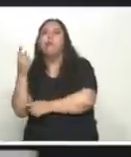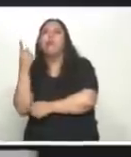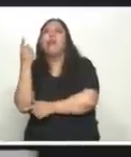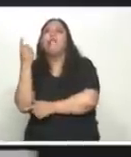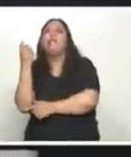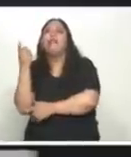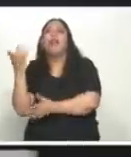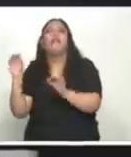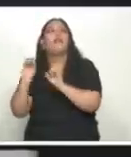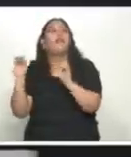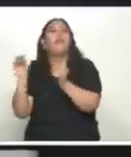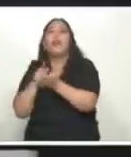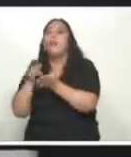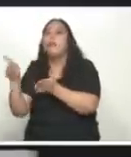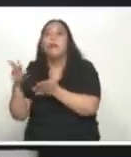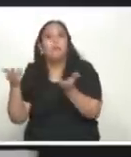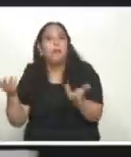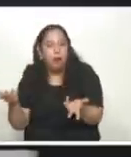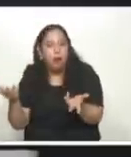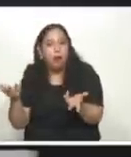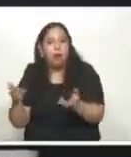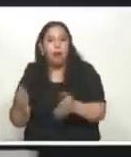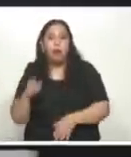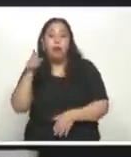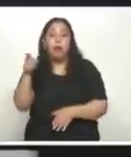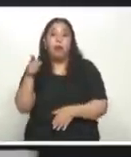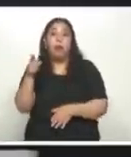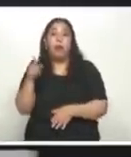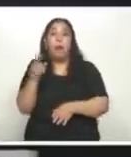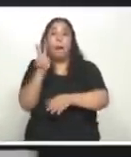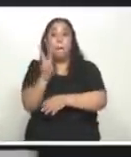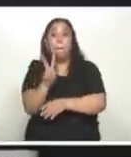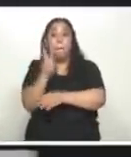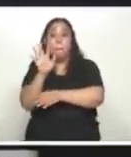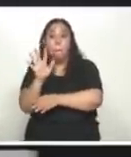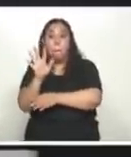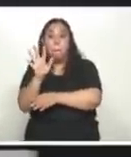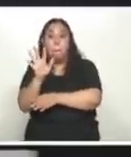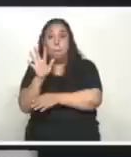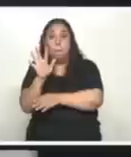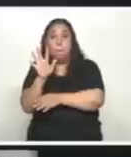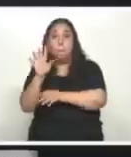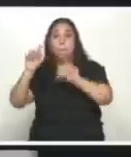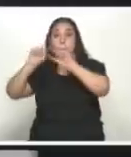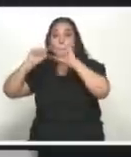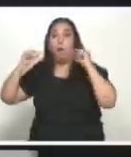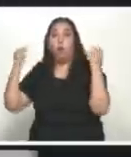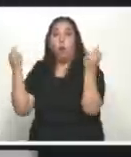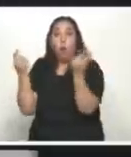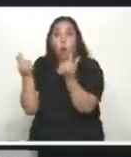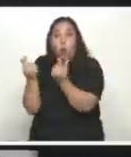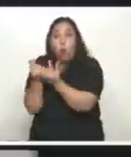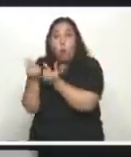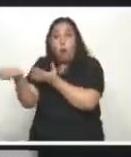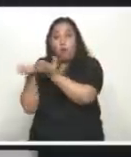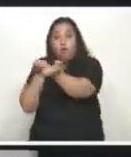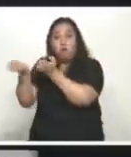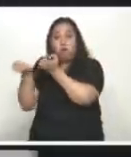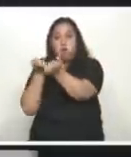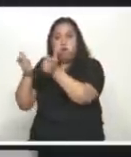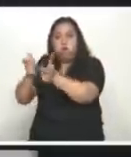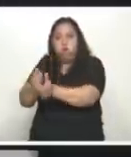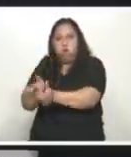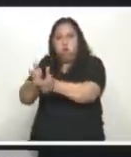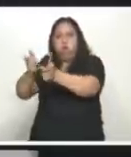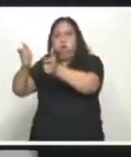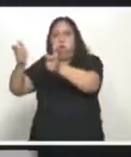exoneraciones que se concentran en 25 grupos económicos, ¿verdad?